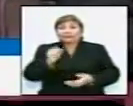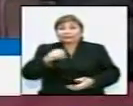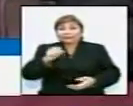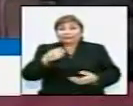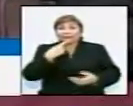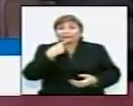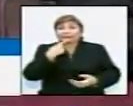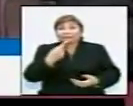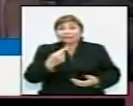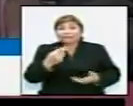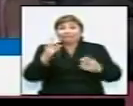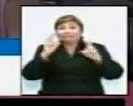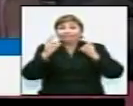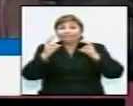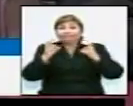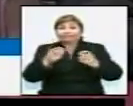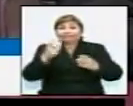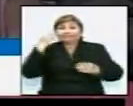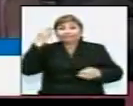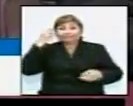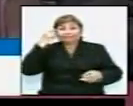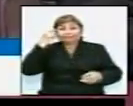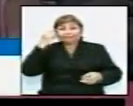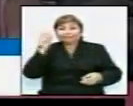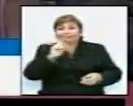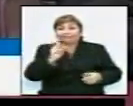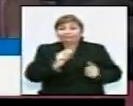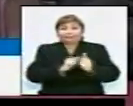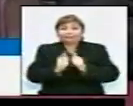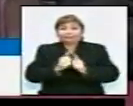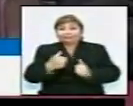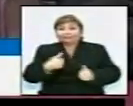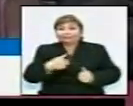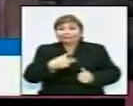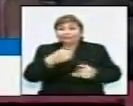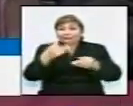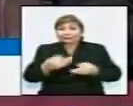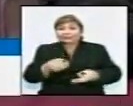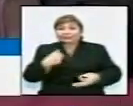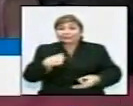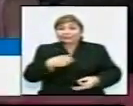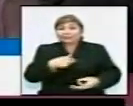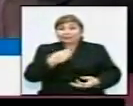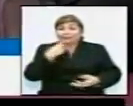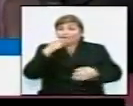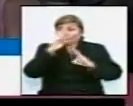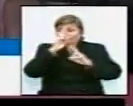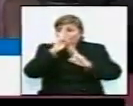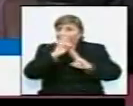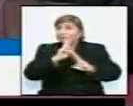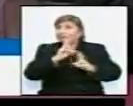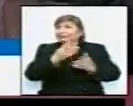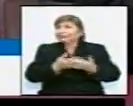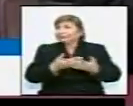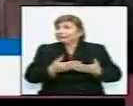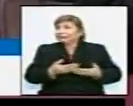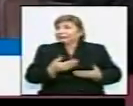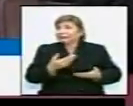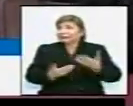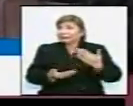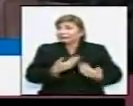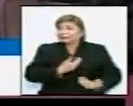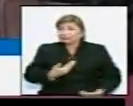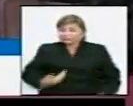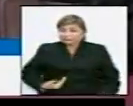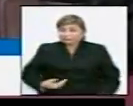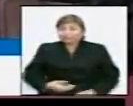decimos claramente es que hay temas políticos que no nos competen decidir a nosotros. Respetamos las competencias de los poderes del